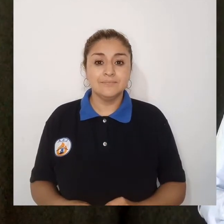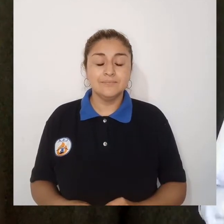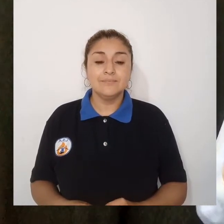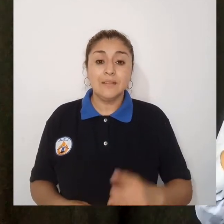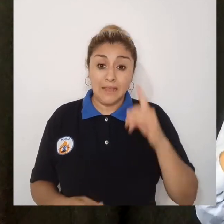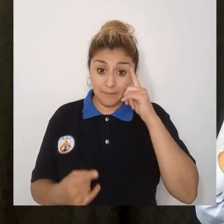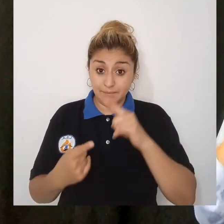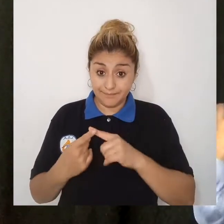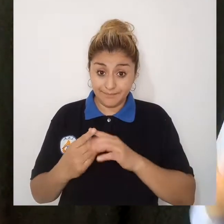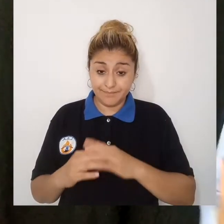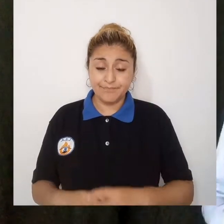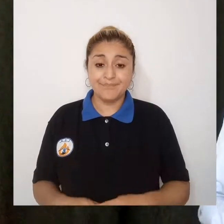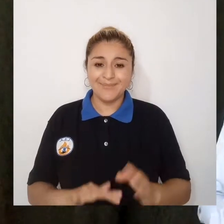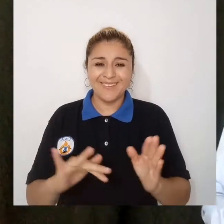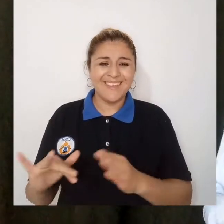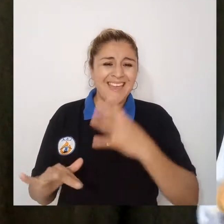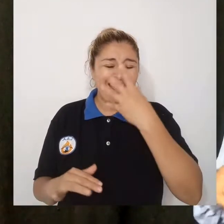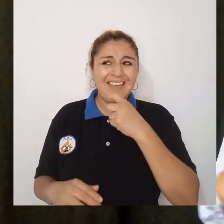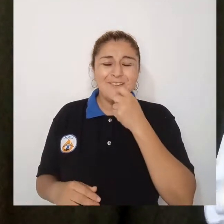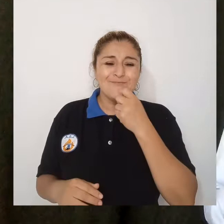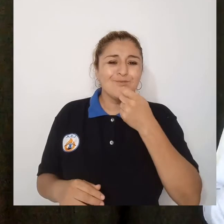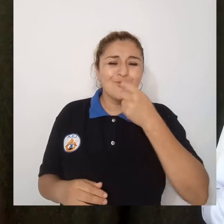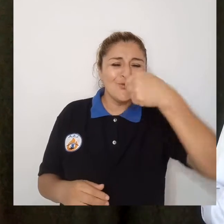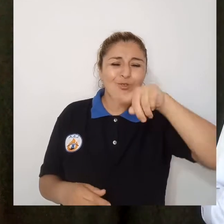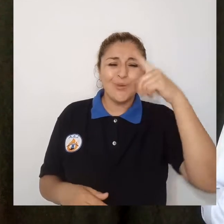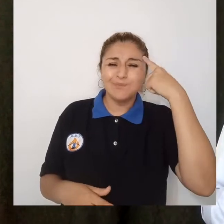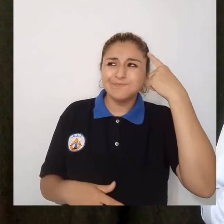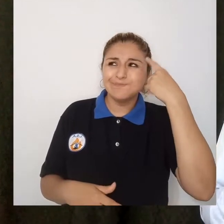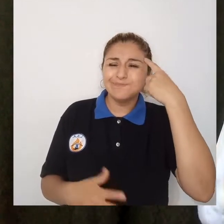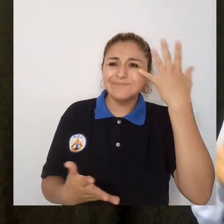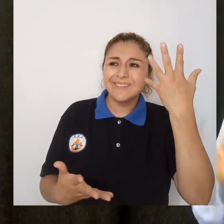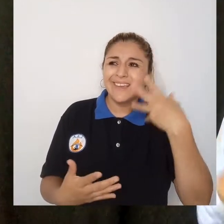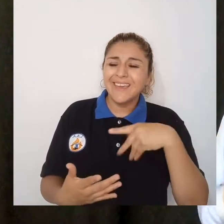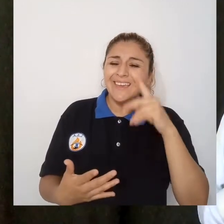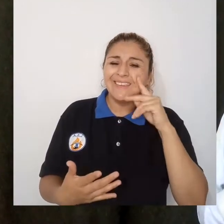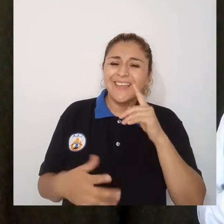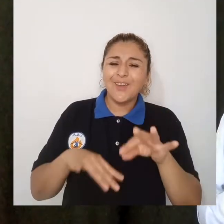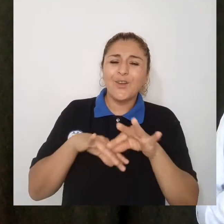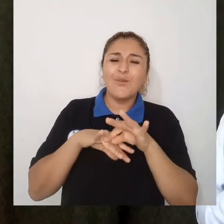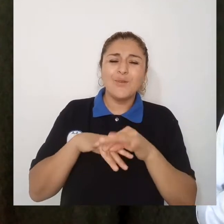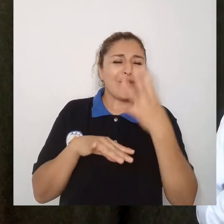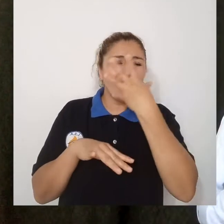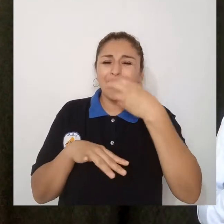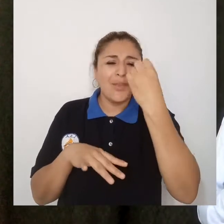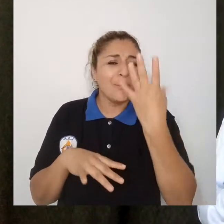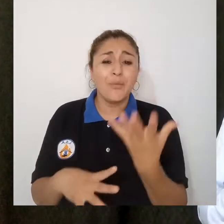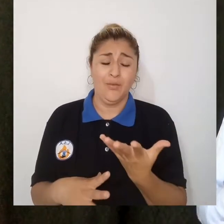avn queremos su compromiso en la ciudad disfrutaba en la fe